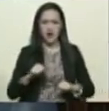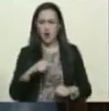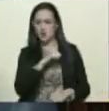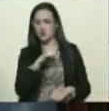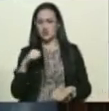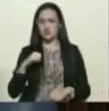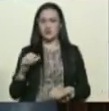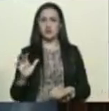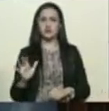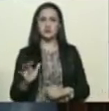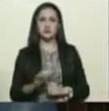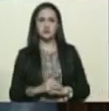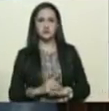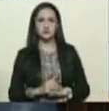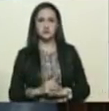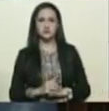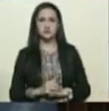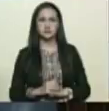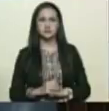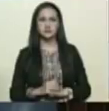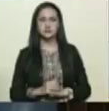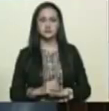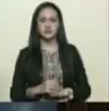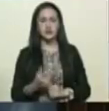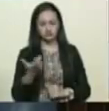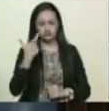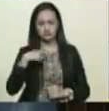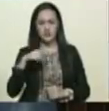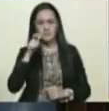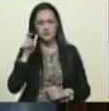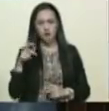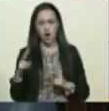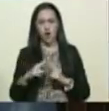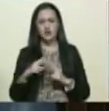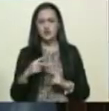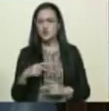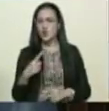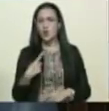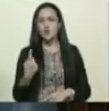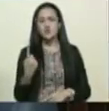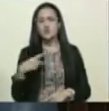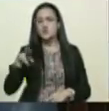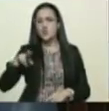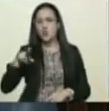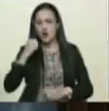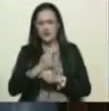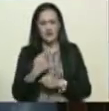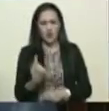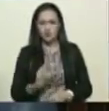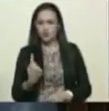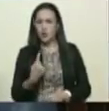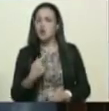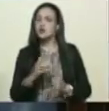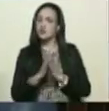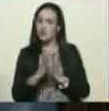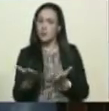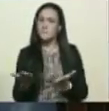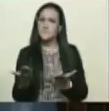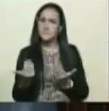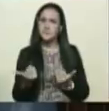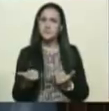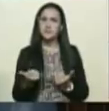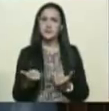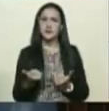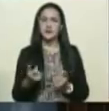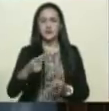siga la demanda de quienes me conocen saben que nunca es toda esa forma más bien solicitó el